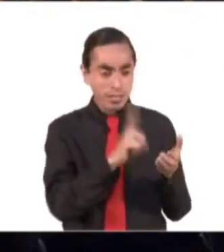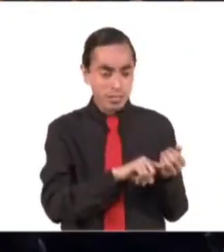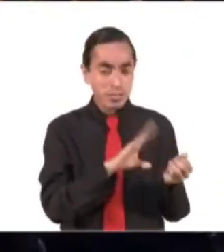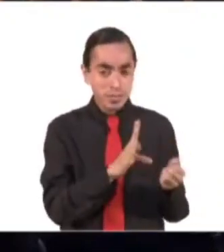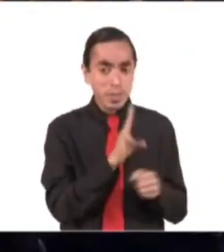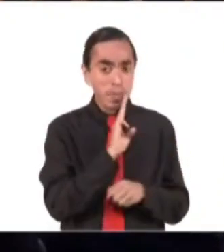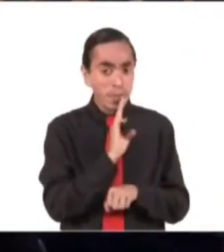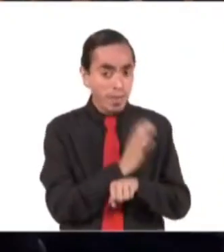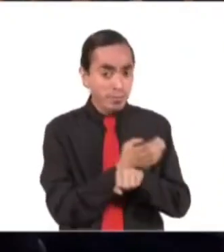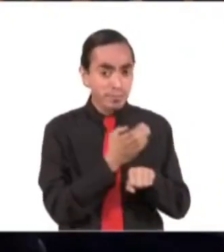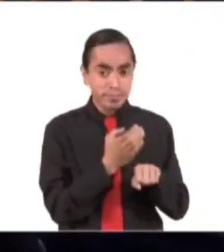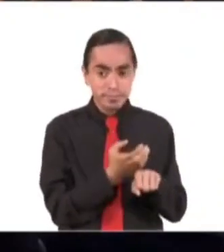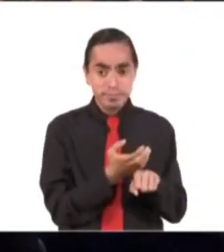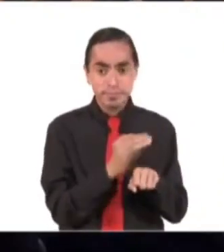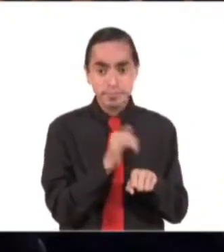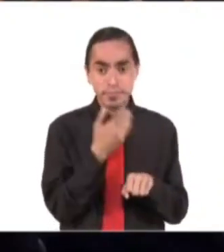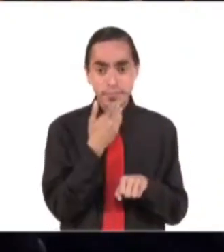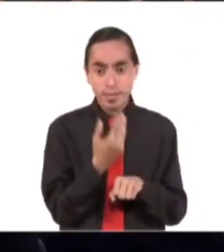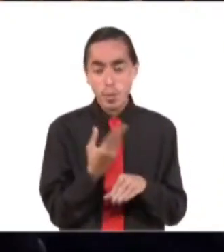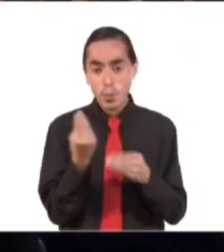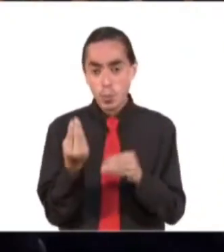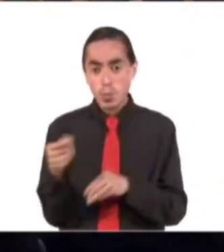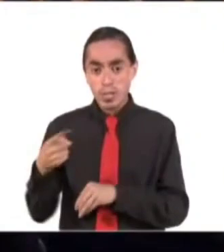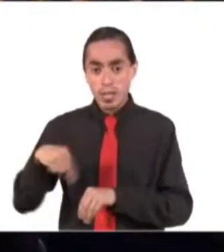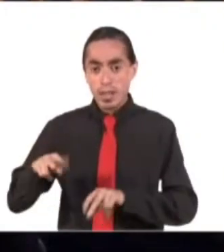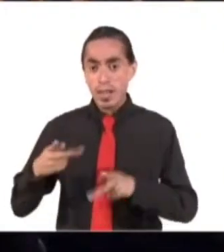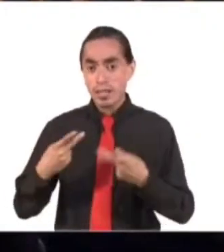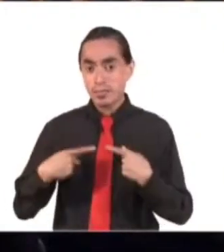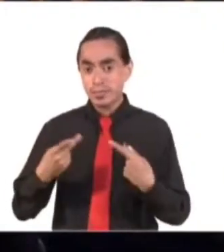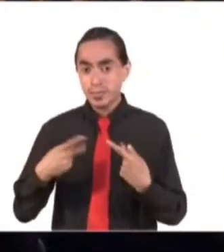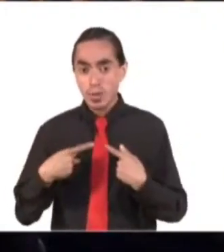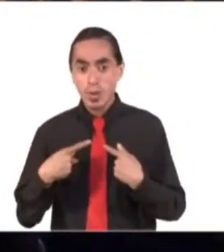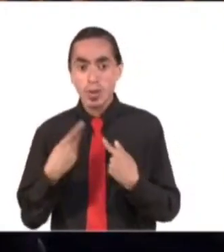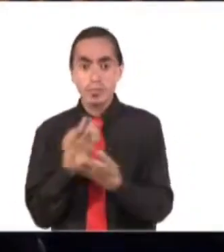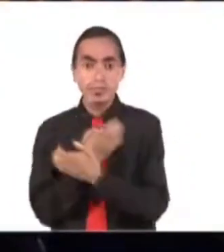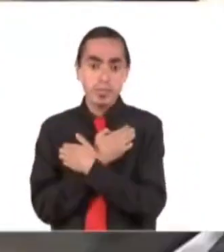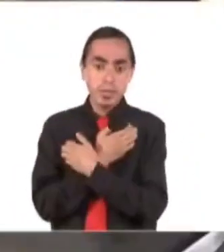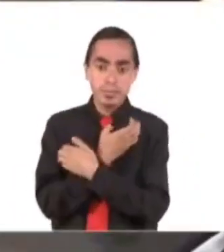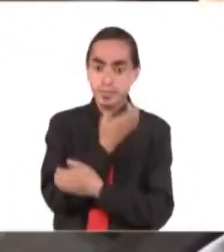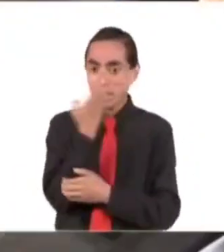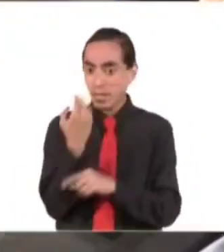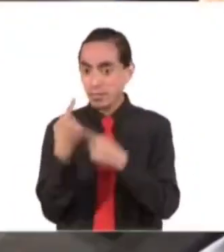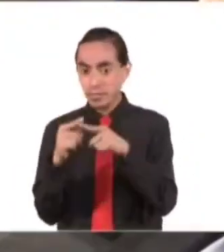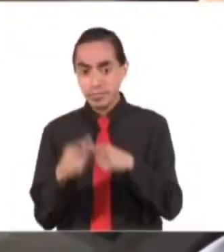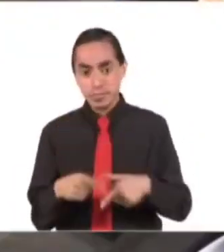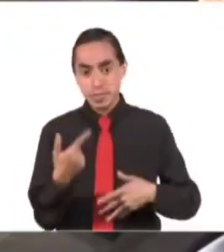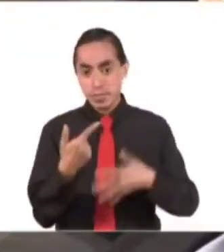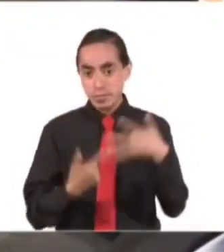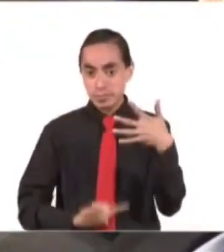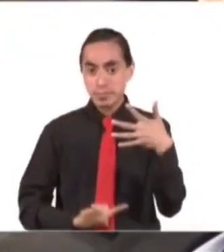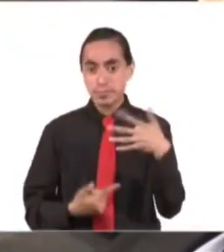mi madre y muchos académicos, astrónomos, físicos, biólogos,